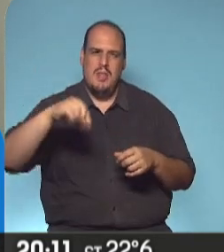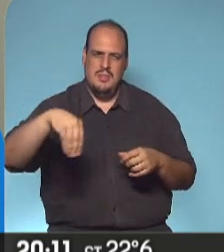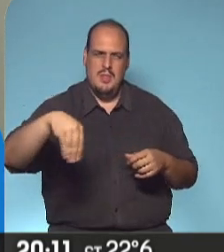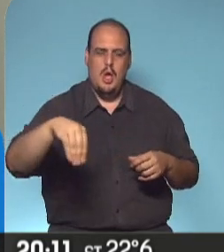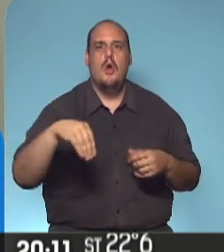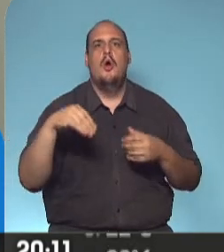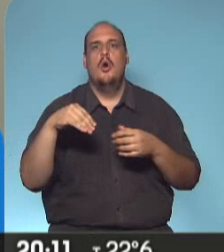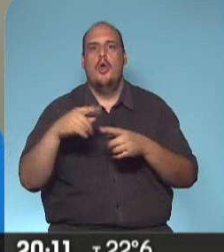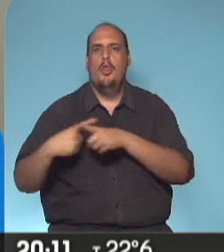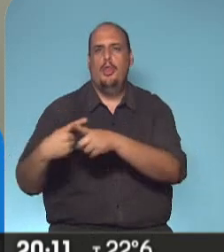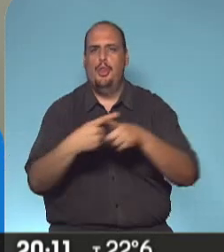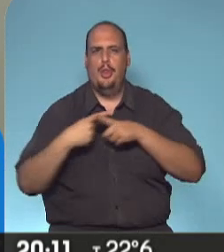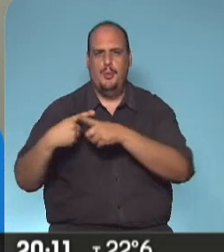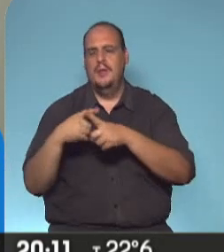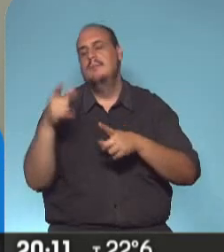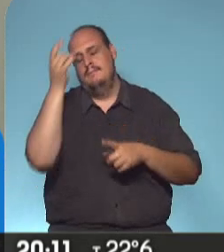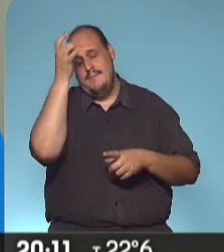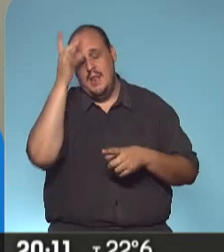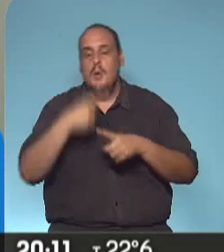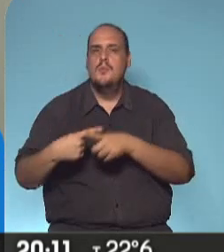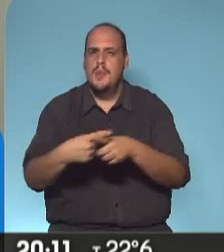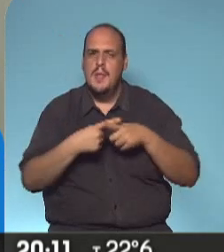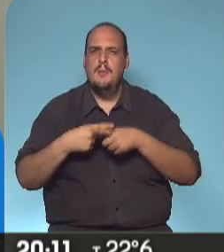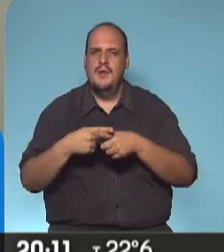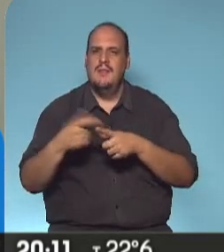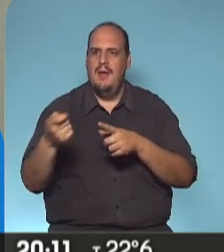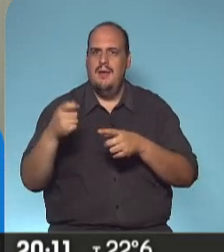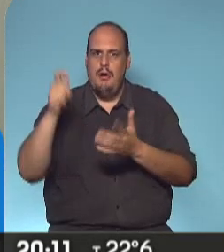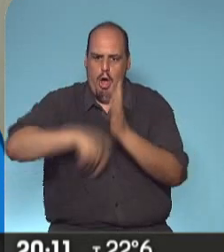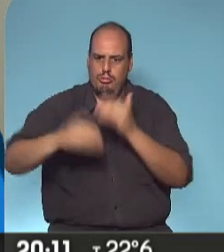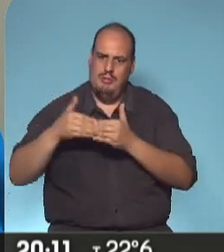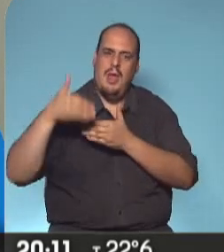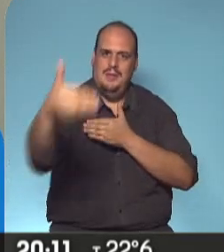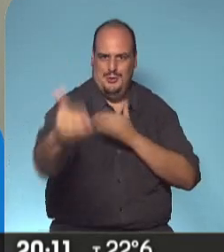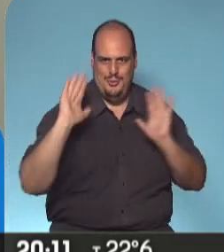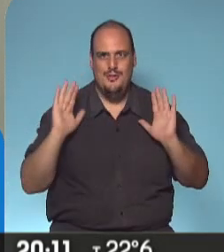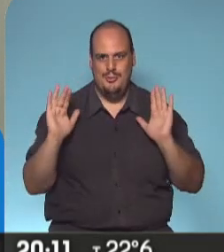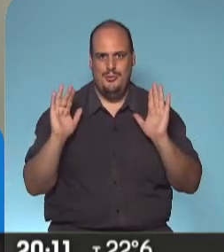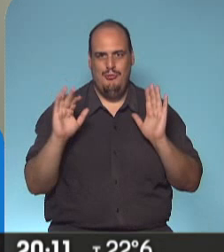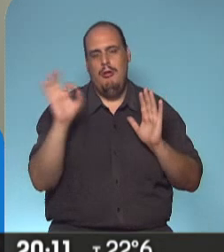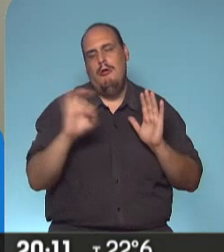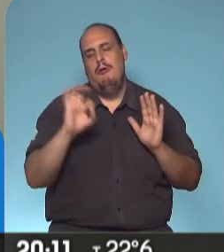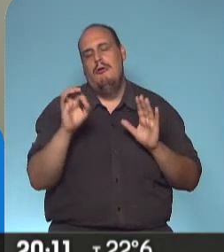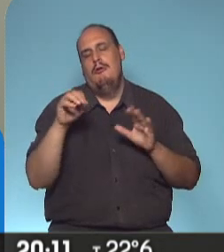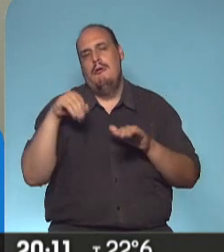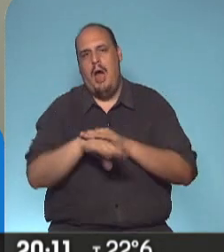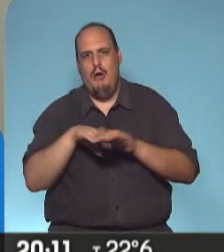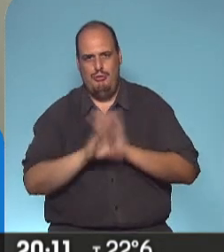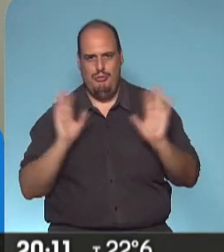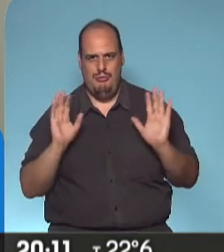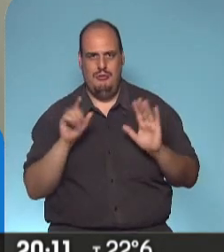prorrogar de algún prorratear perdón en lo que queda del contrato o en lo que queda del ahorro